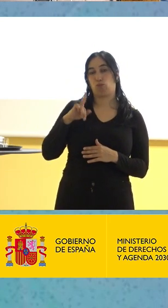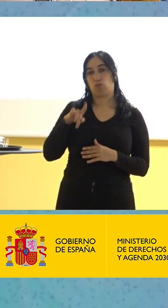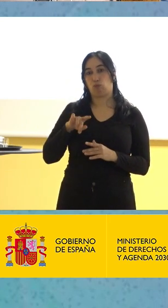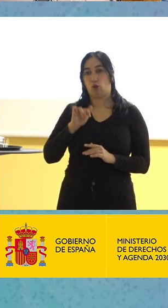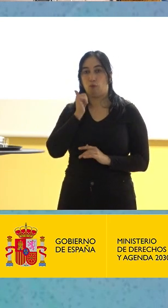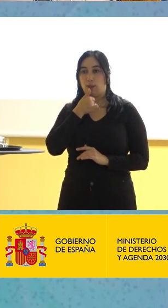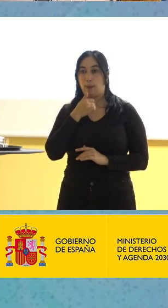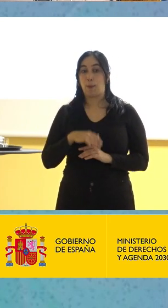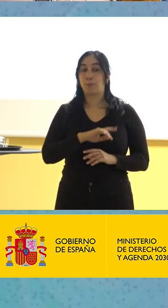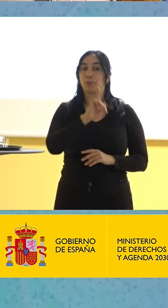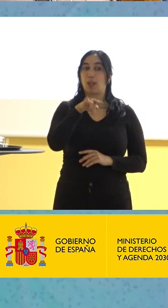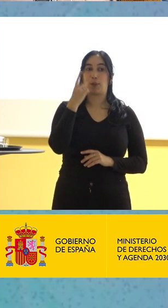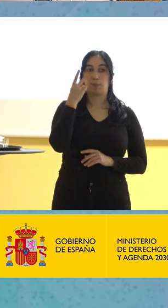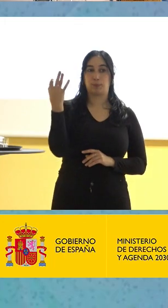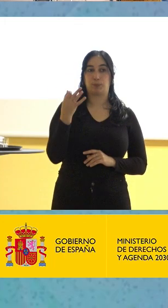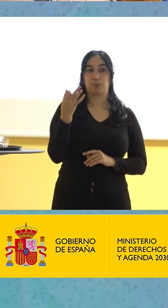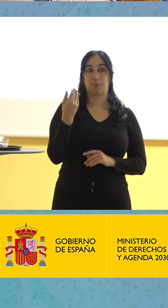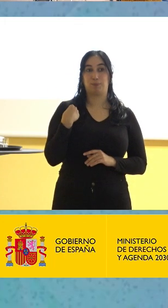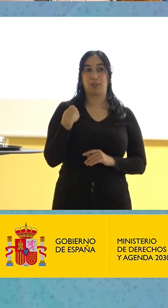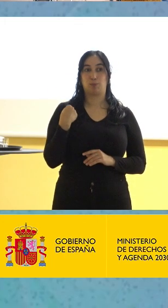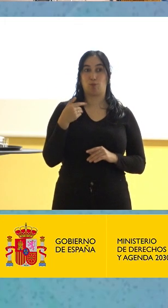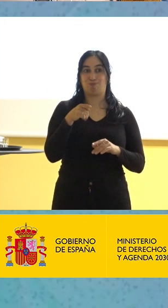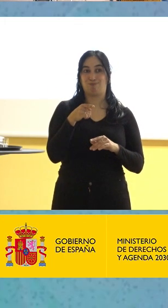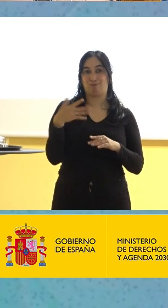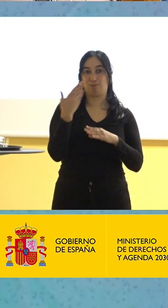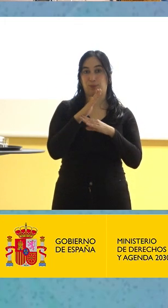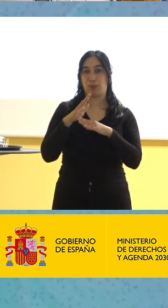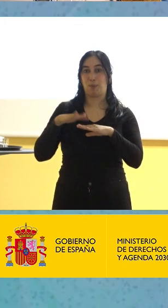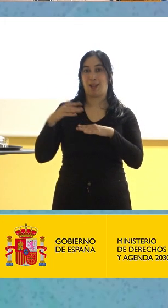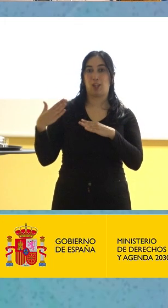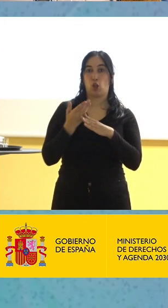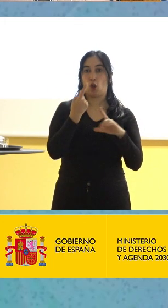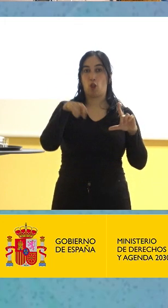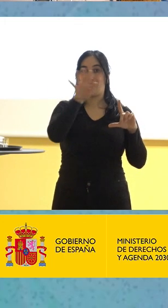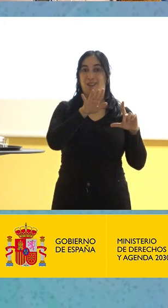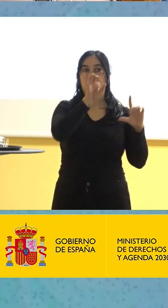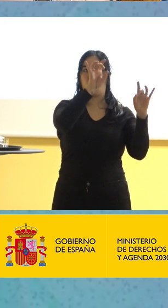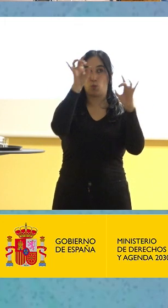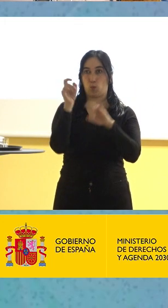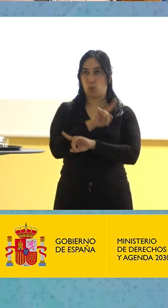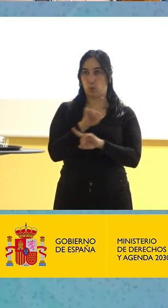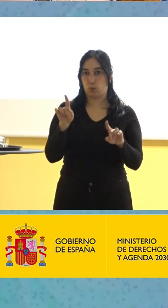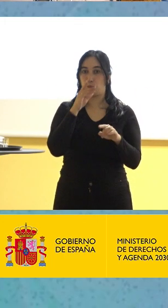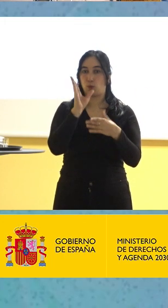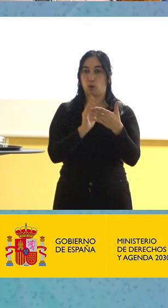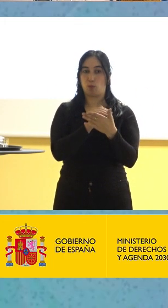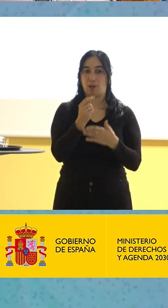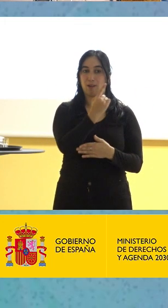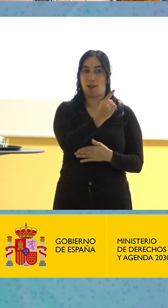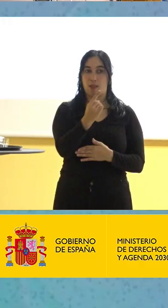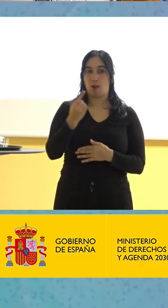encontramos nuevamente es que estas prestaciones tampoco son homogéneas en todo el territorio nacional, porque como cada comunidad